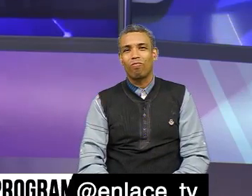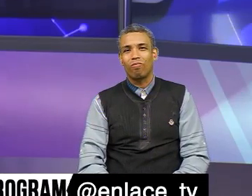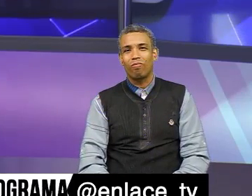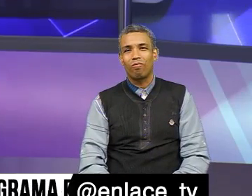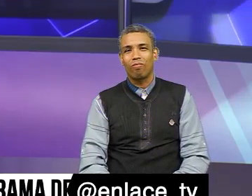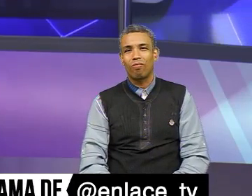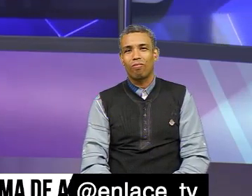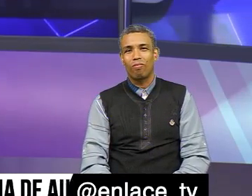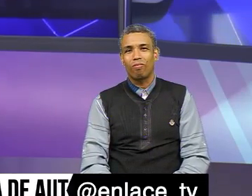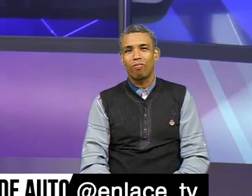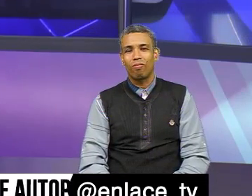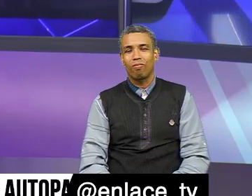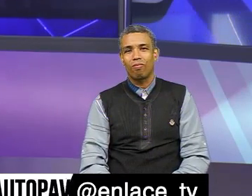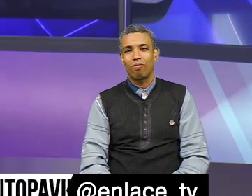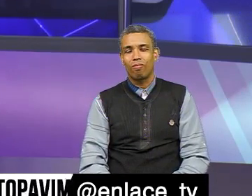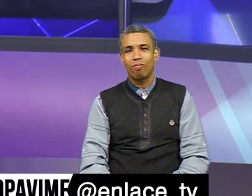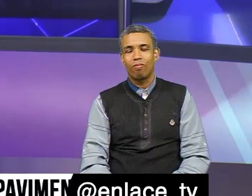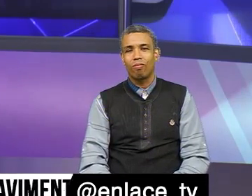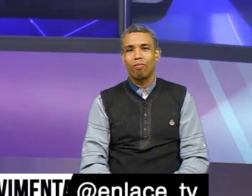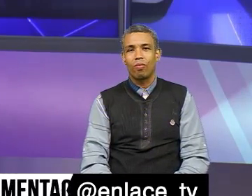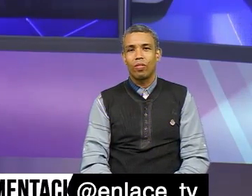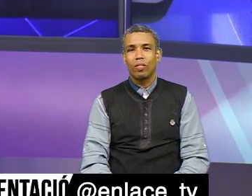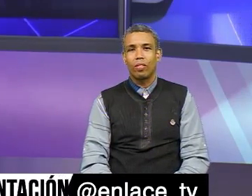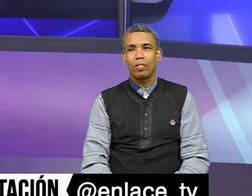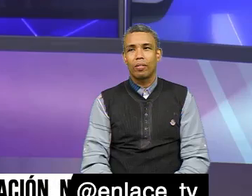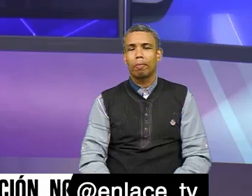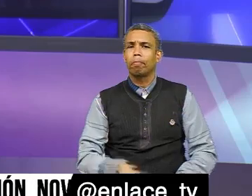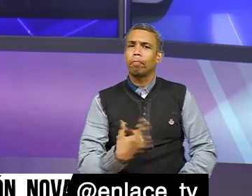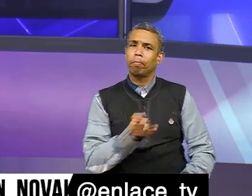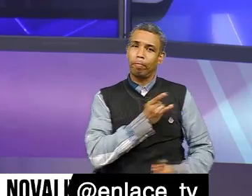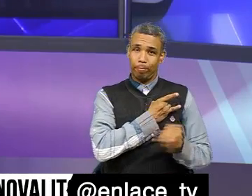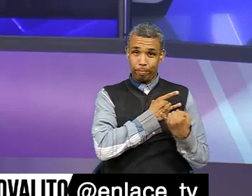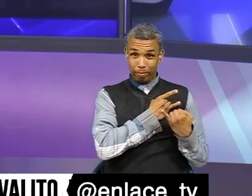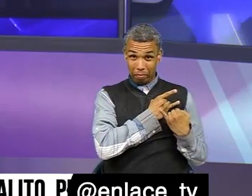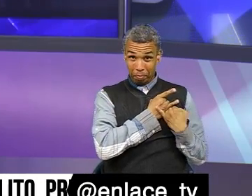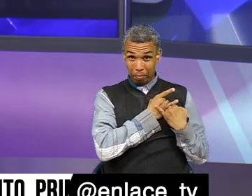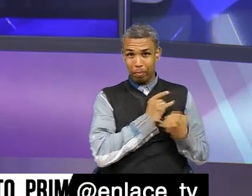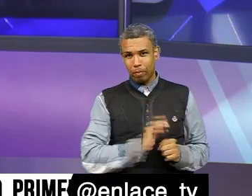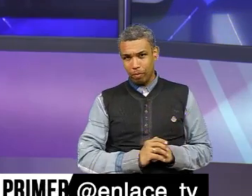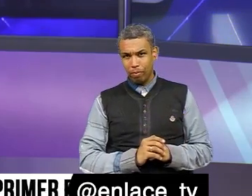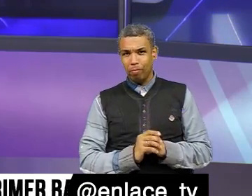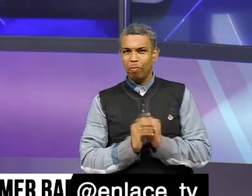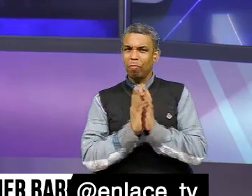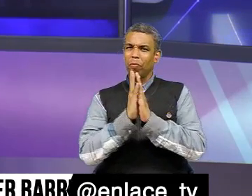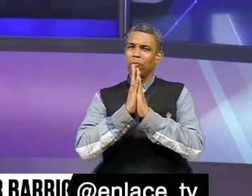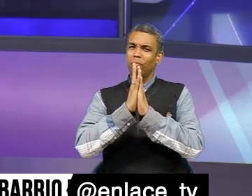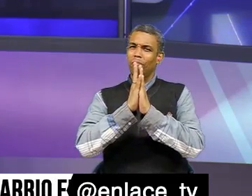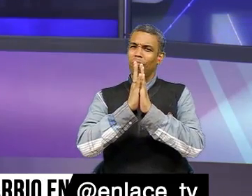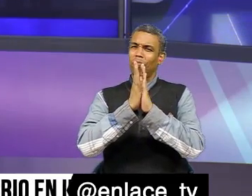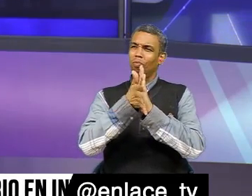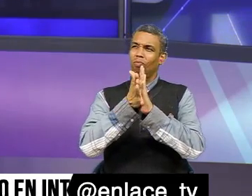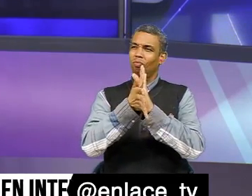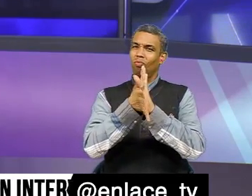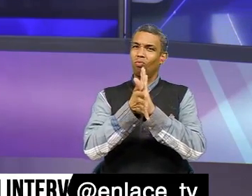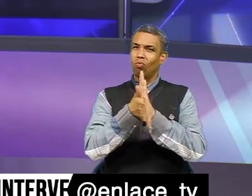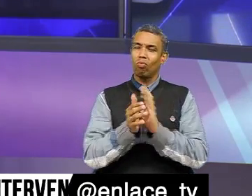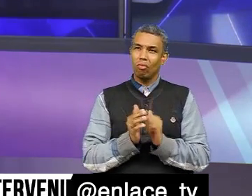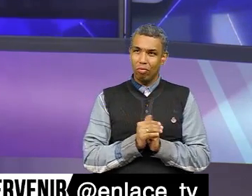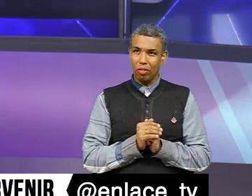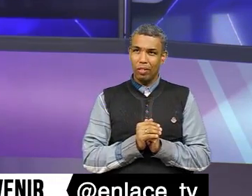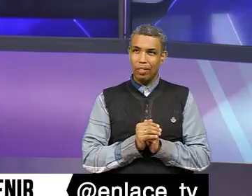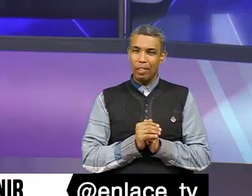Y la coordinación de la Universidad Industrial de Santander y su entrega de elementos dados de baja en este claustro a instituciones educativas de